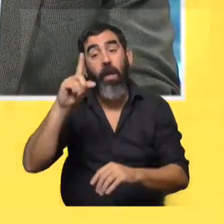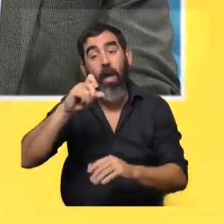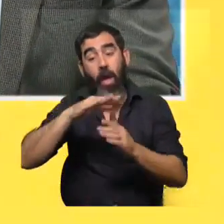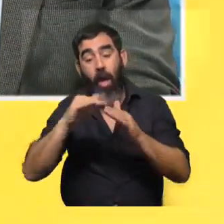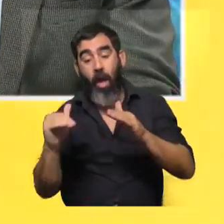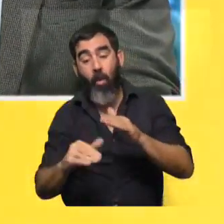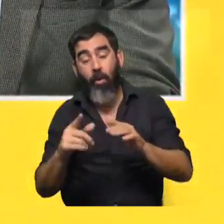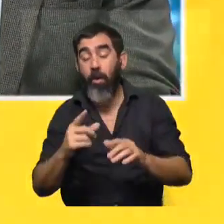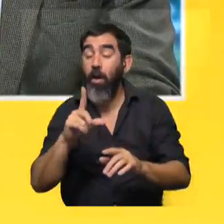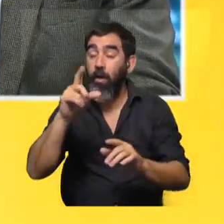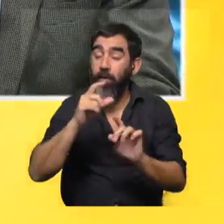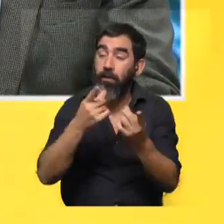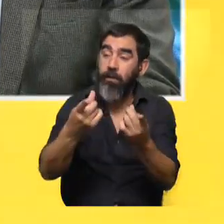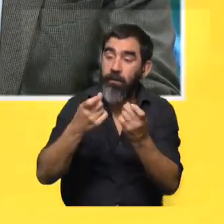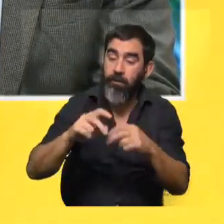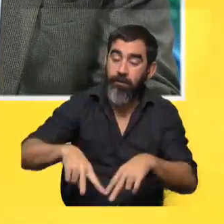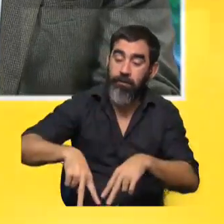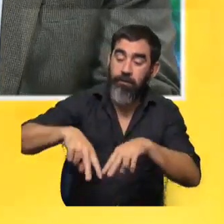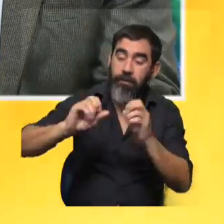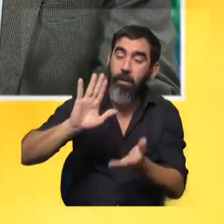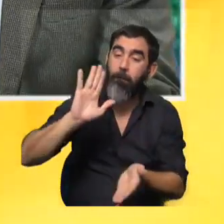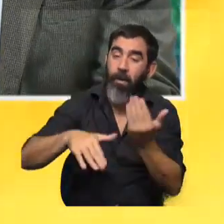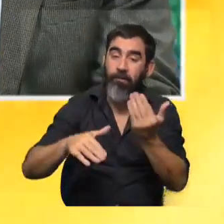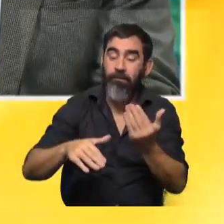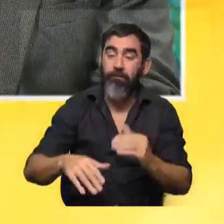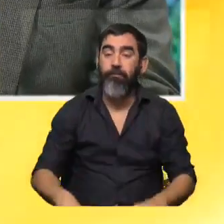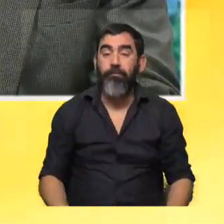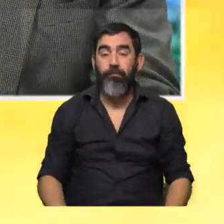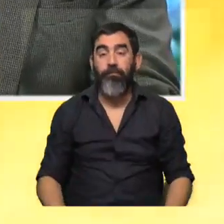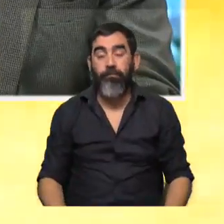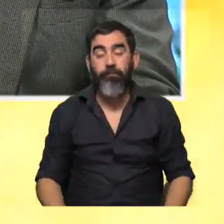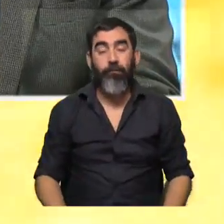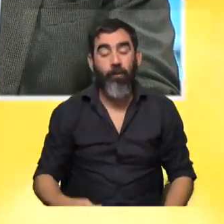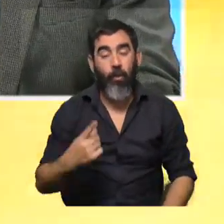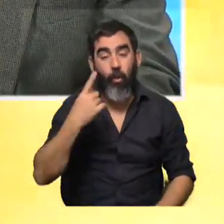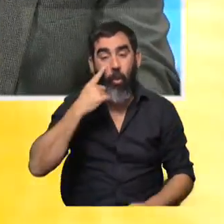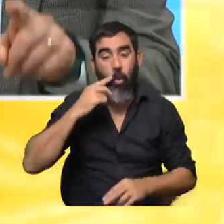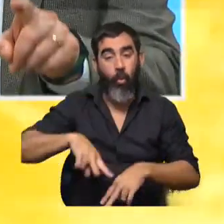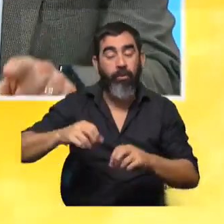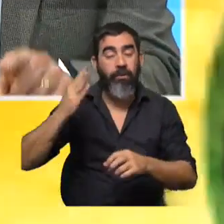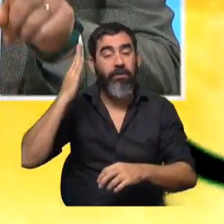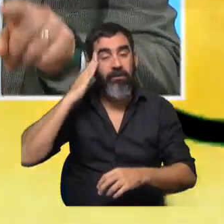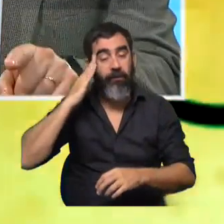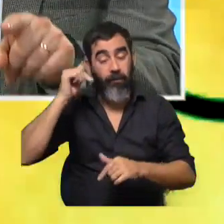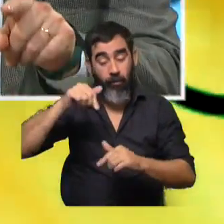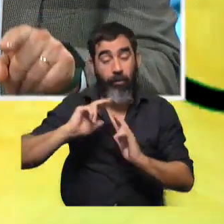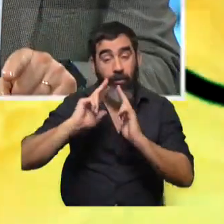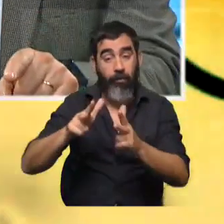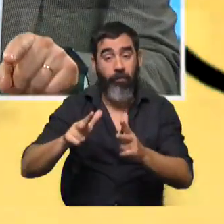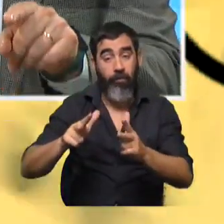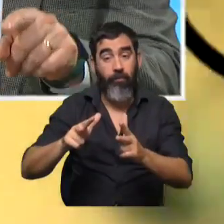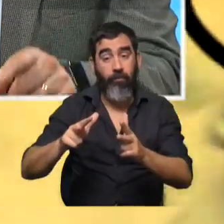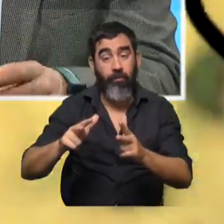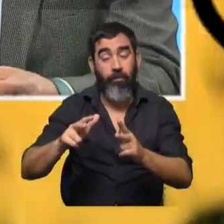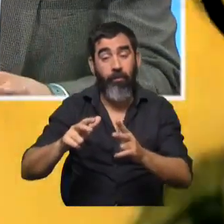es uno de los recursos que tenemos que estudiar más, profundizar justamente en la investigación para saber lo que hablamos hace un ratito,